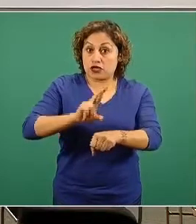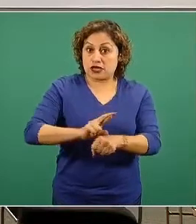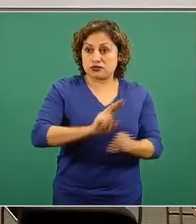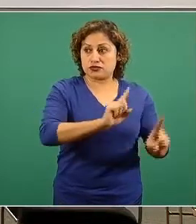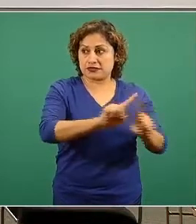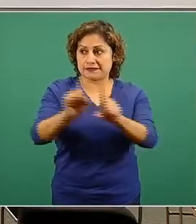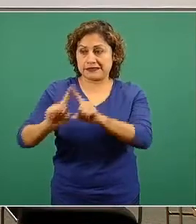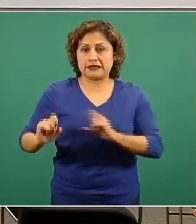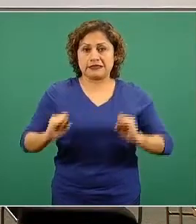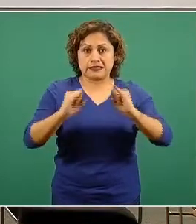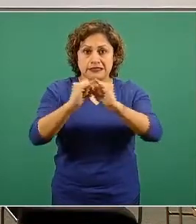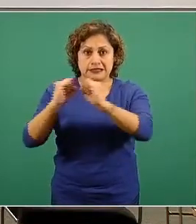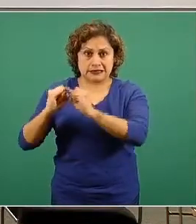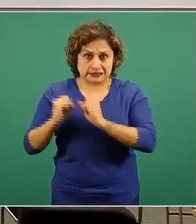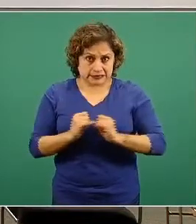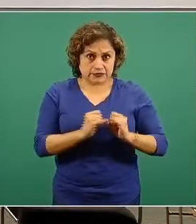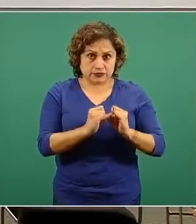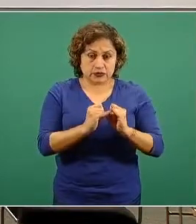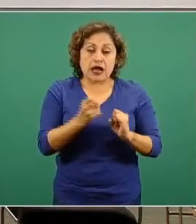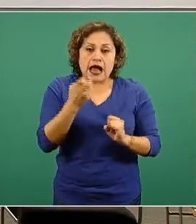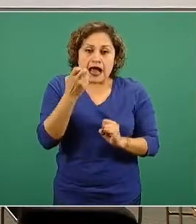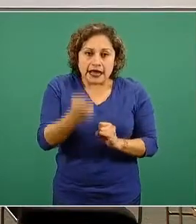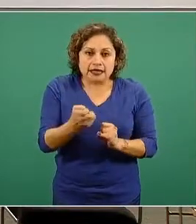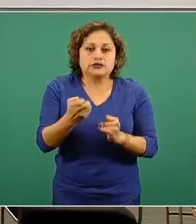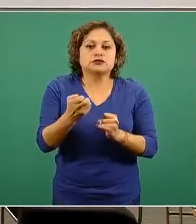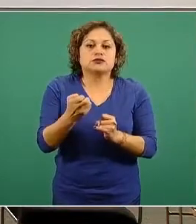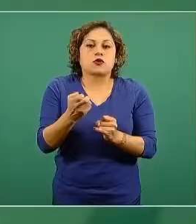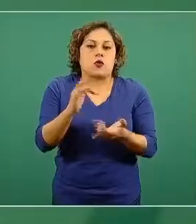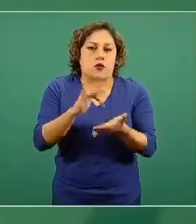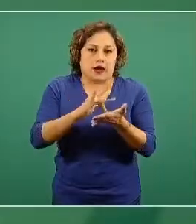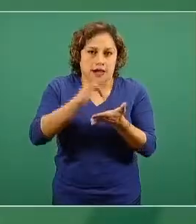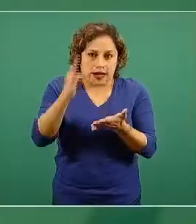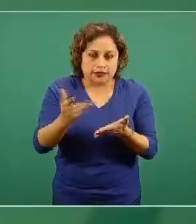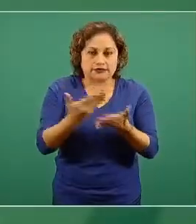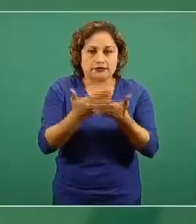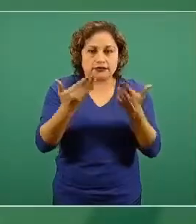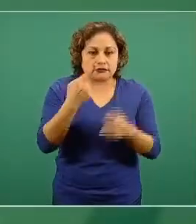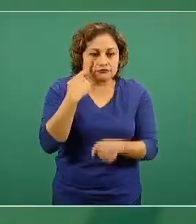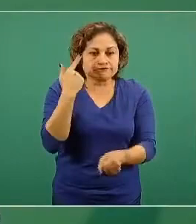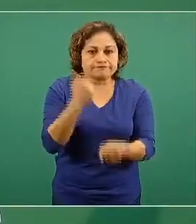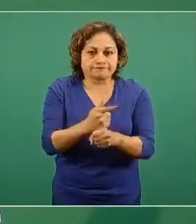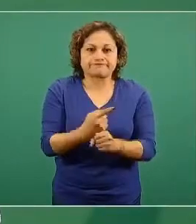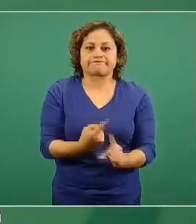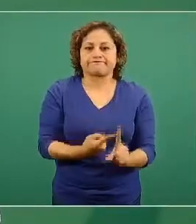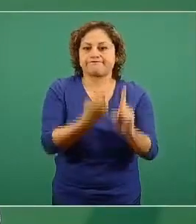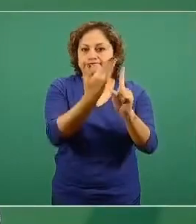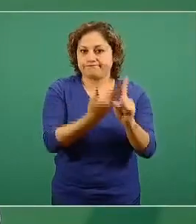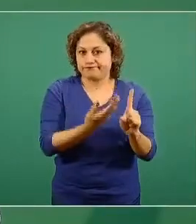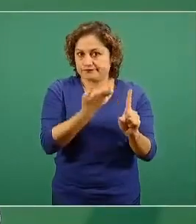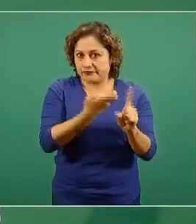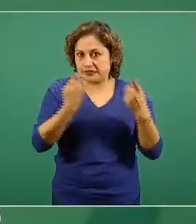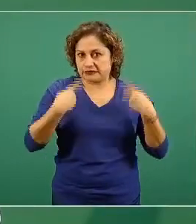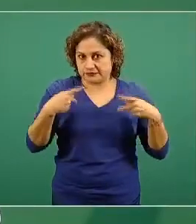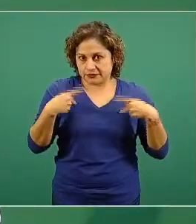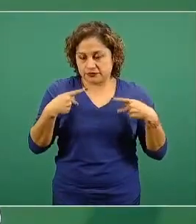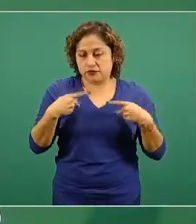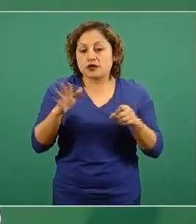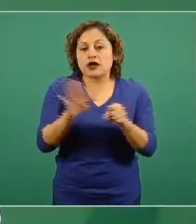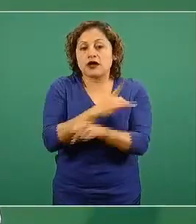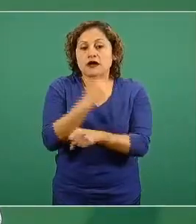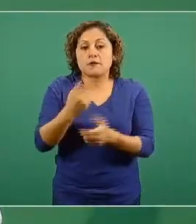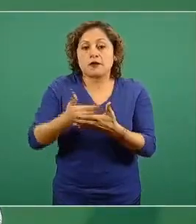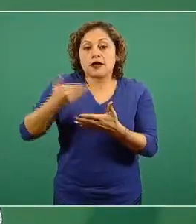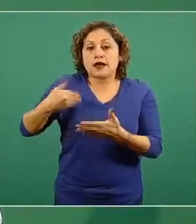unidades es la que precisamente llevó a poder identificar este caso, dado que siguiendo el lineamiento y